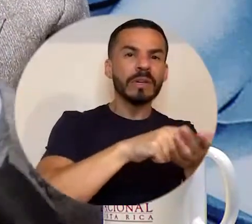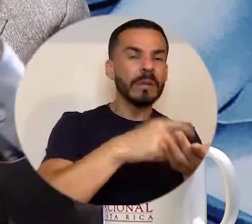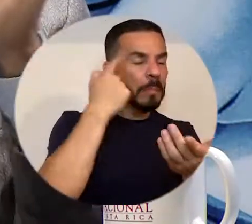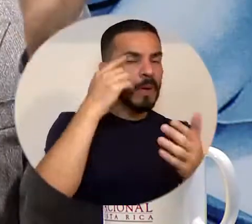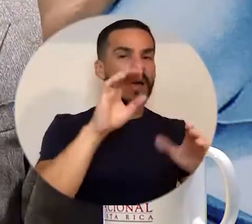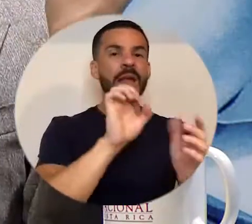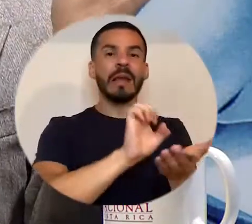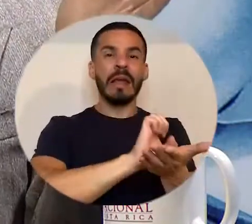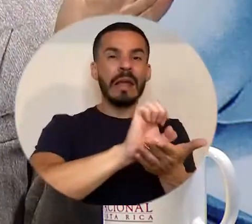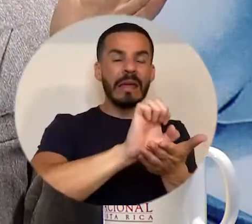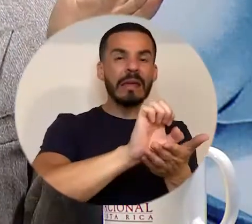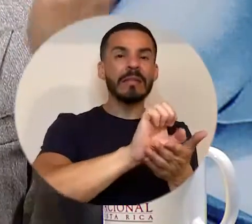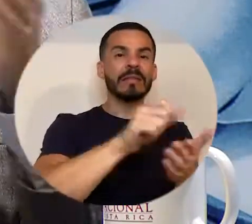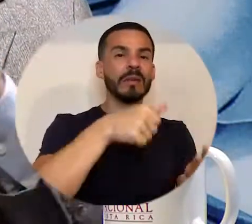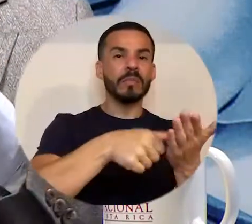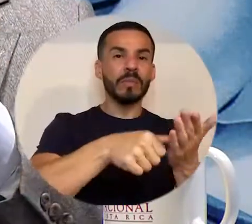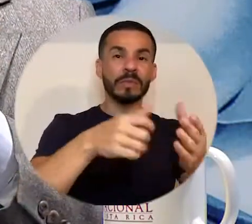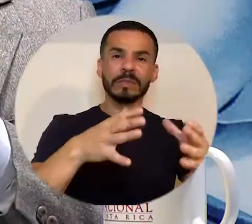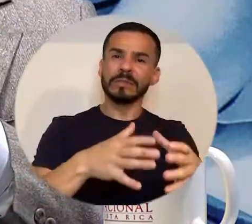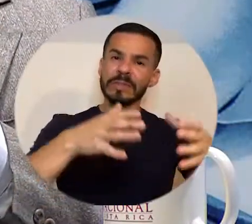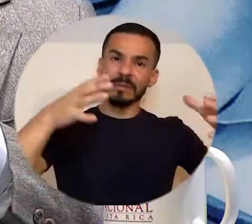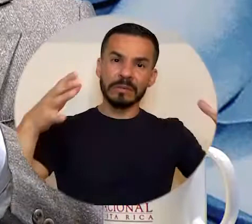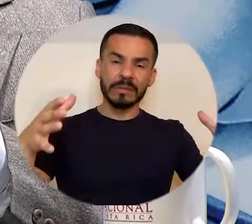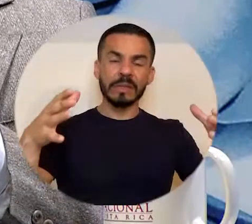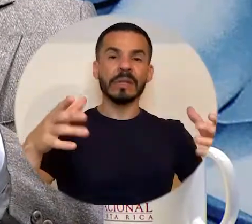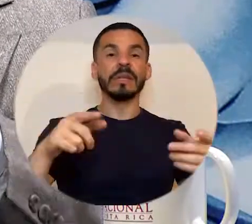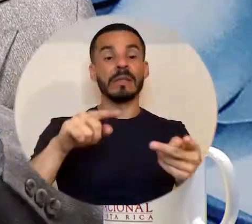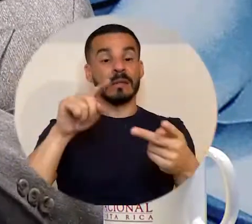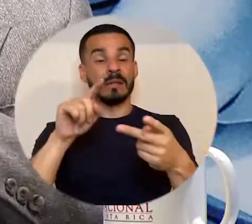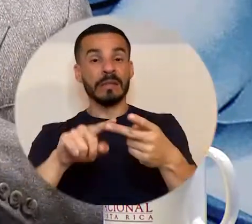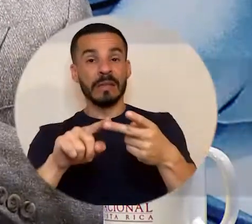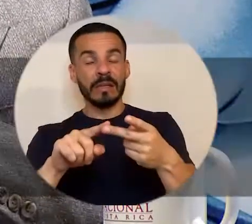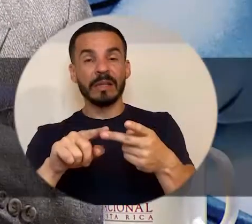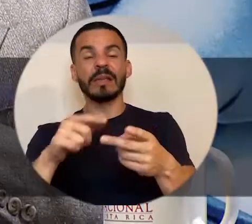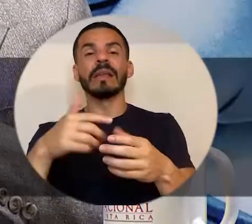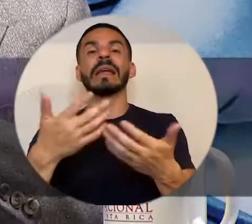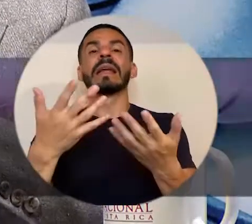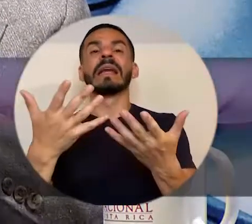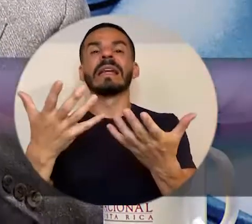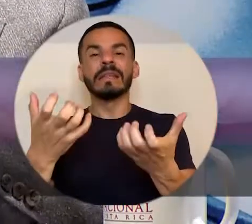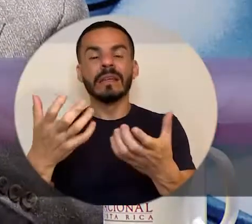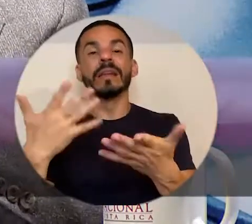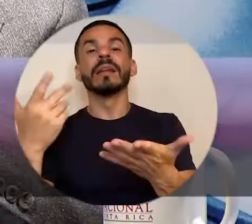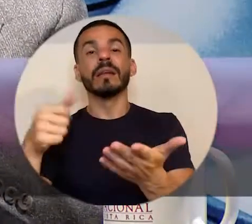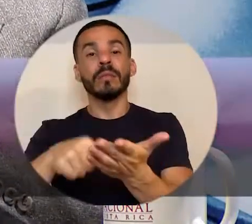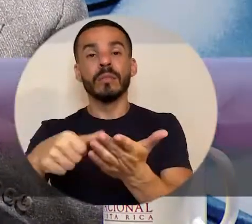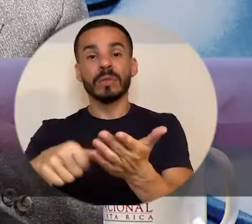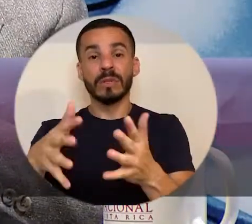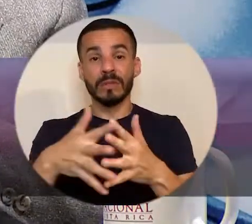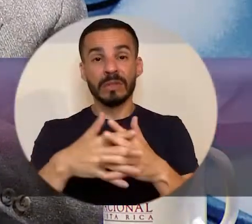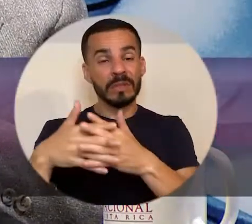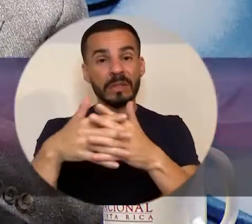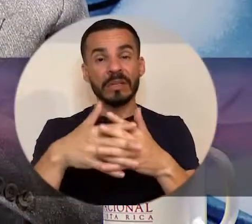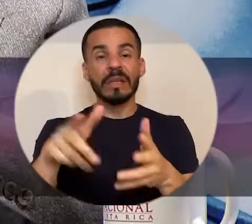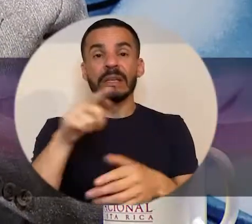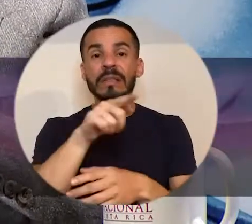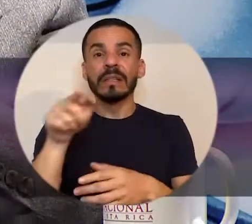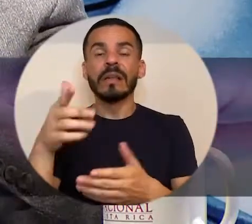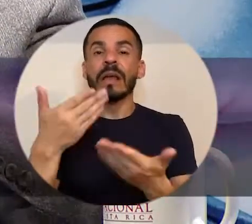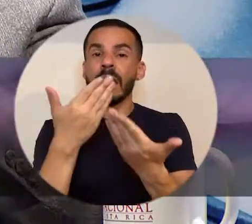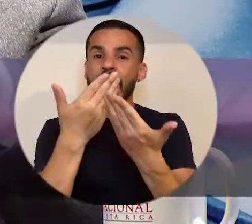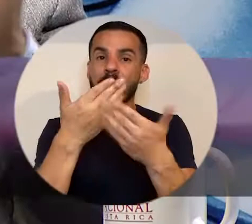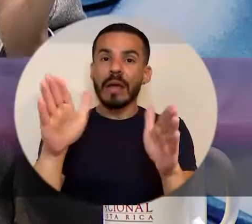evitar votaciones grandes y aquella que más bien pretende que las votaciones de los Estados Unidos